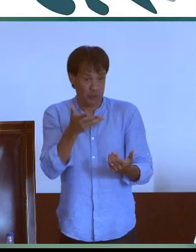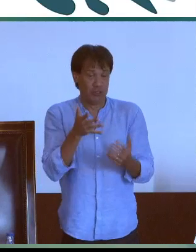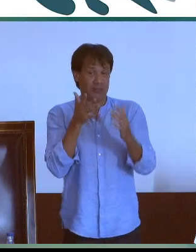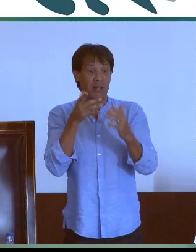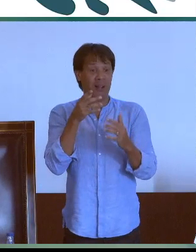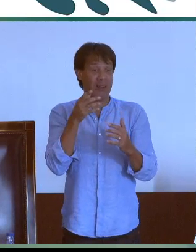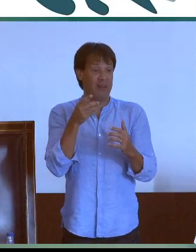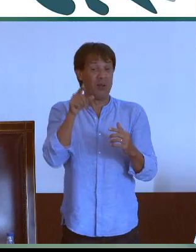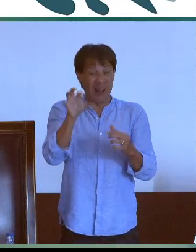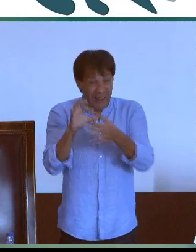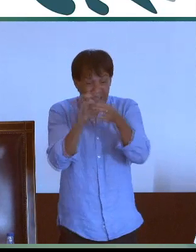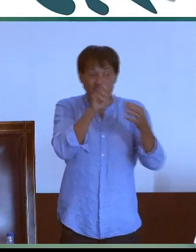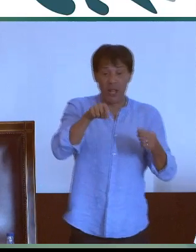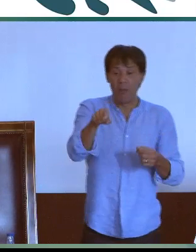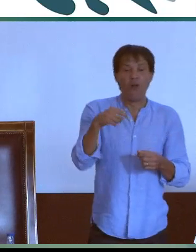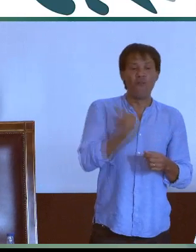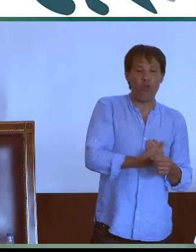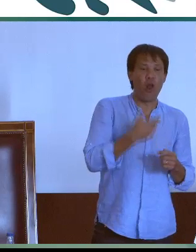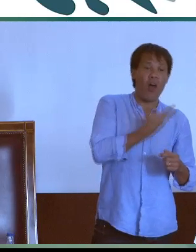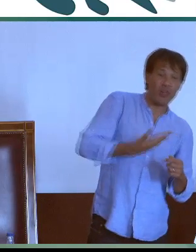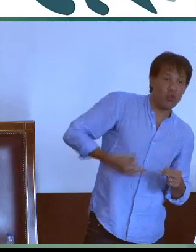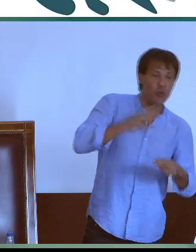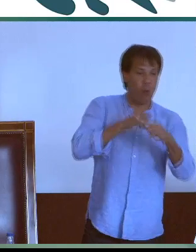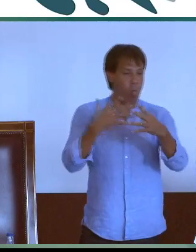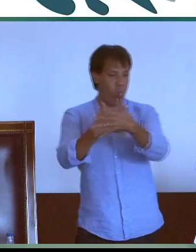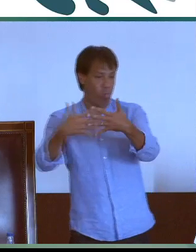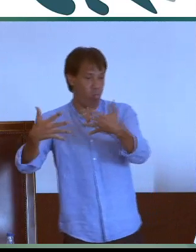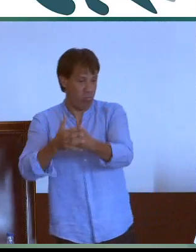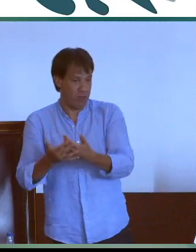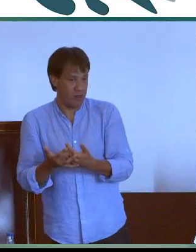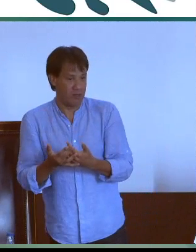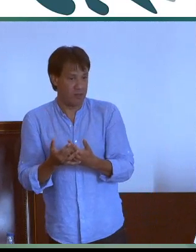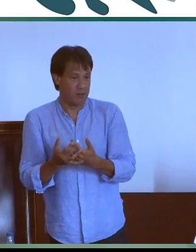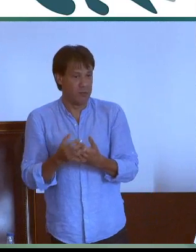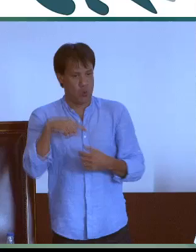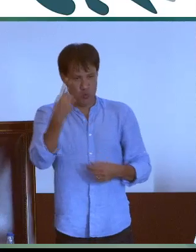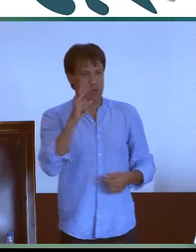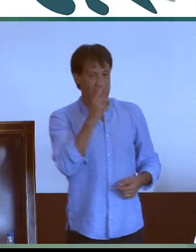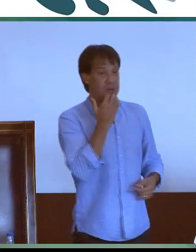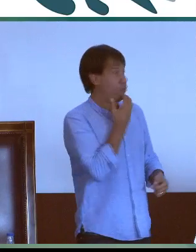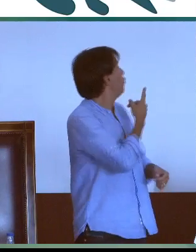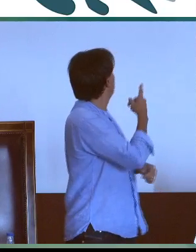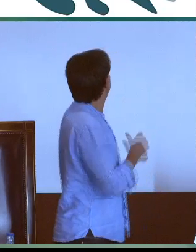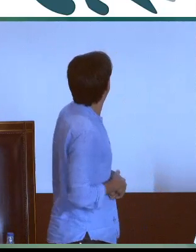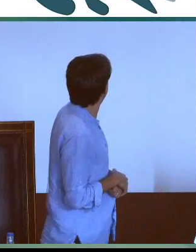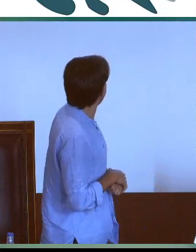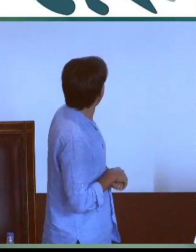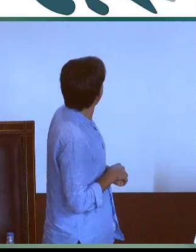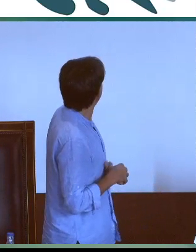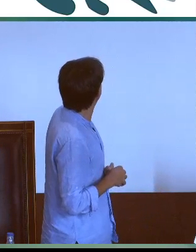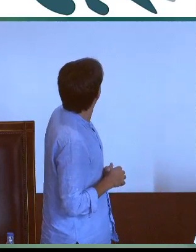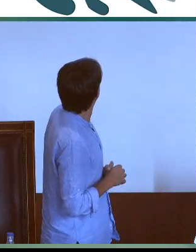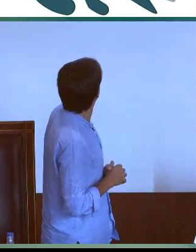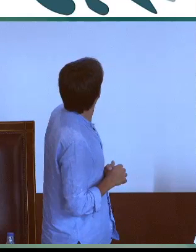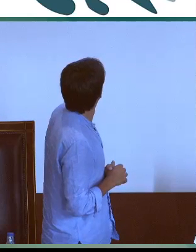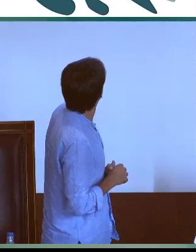acepciones que tienen un significado totalmente diferente. Funcionan como adjetivo, como nombre, etc. Luego ya veremos un ejemplo para que